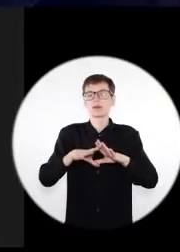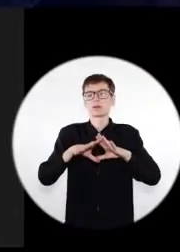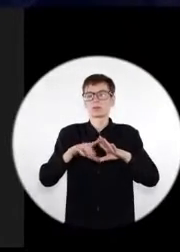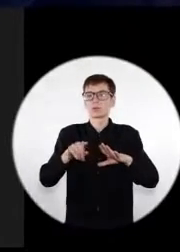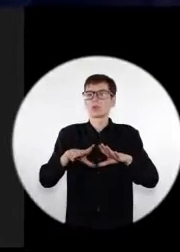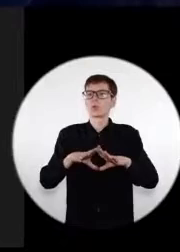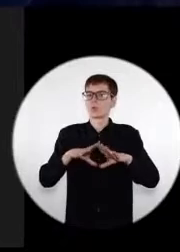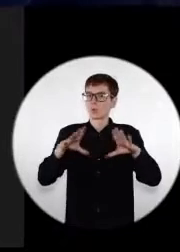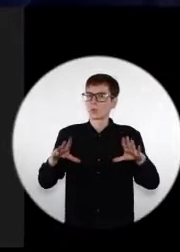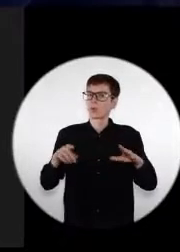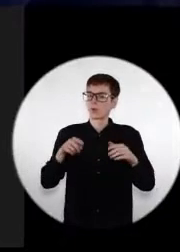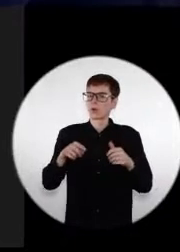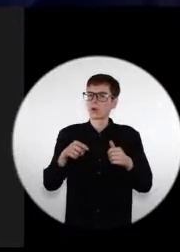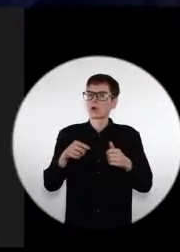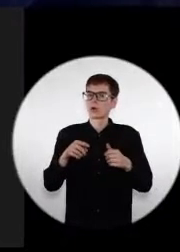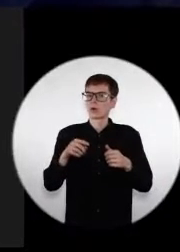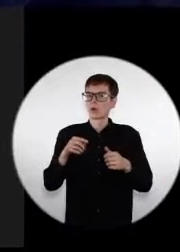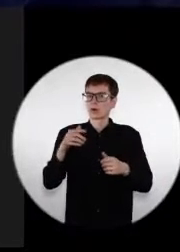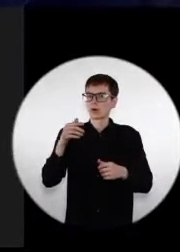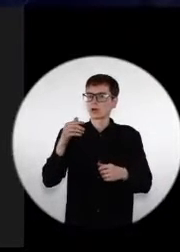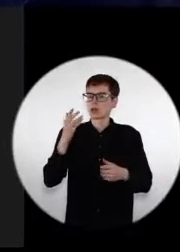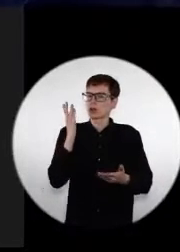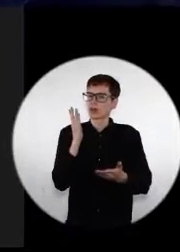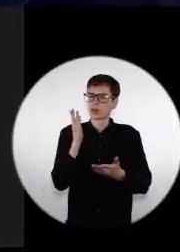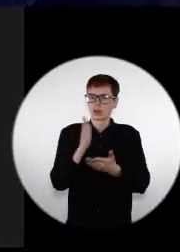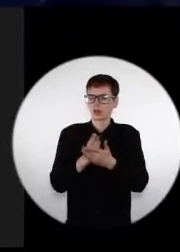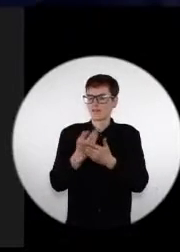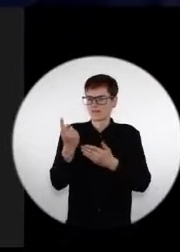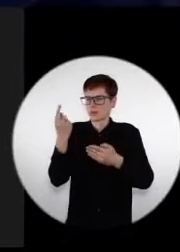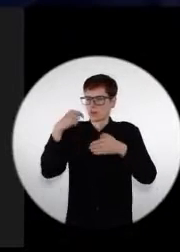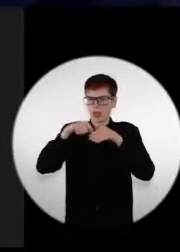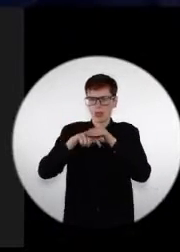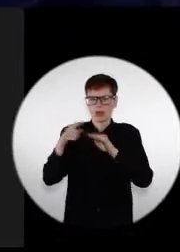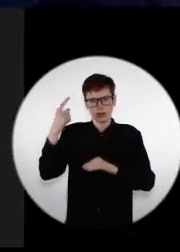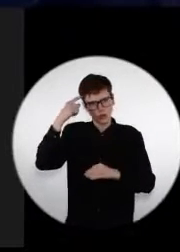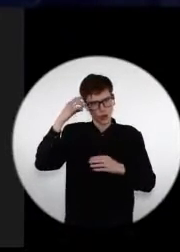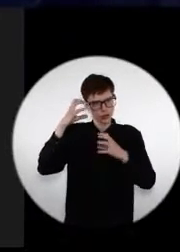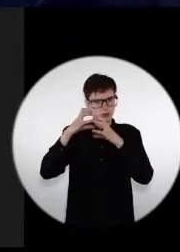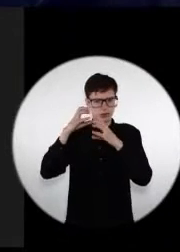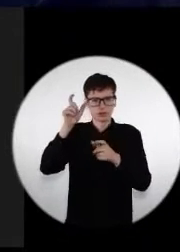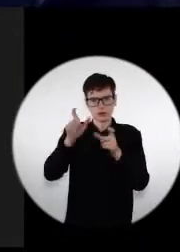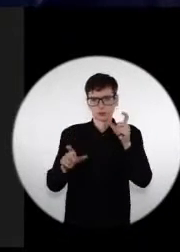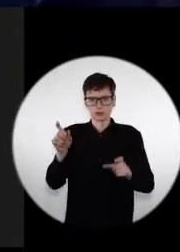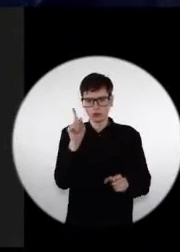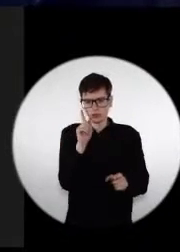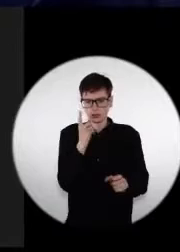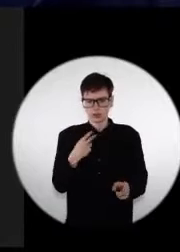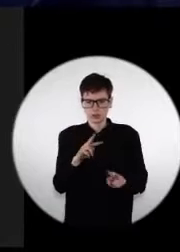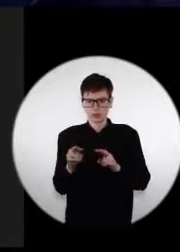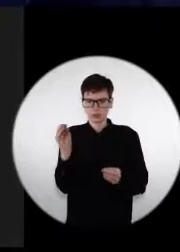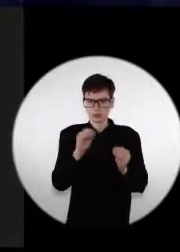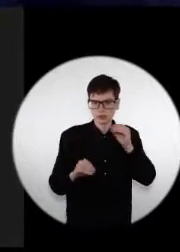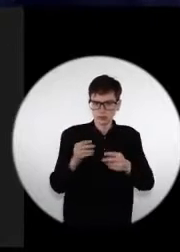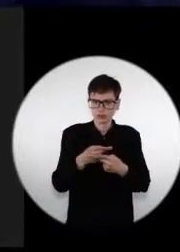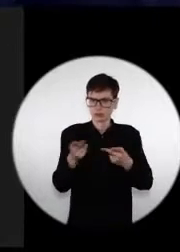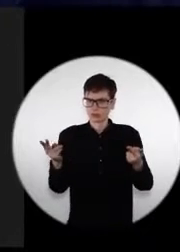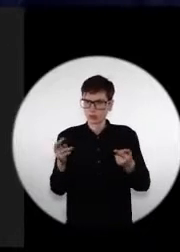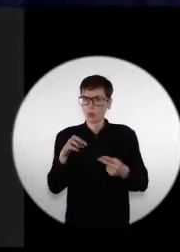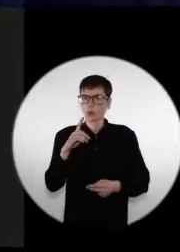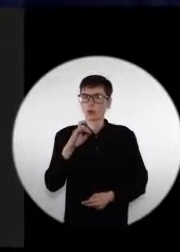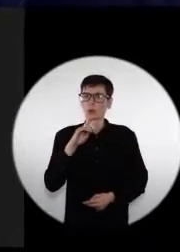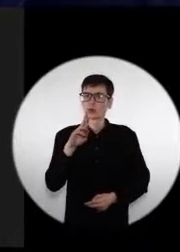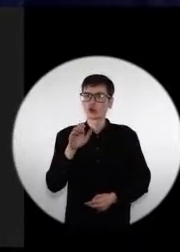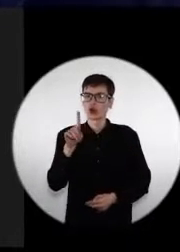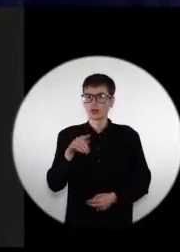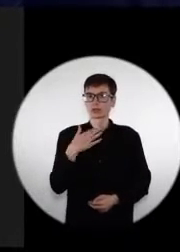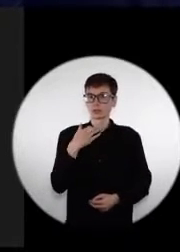cualquier proyecto que apunte a accesibilidad es una cosa que debiese estar en mente de toda